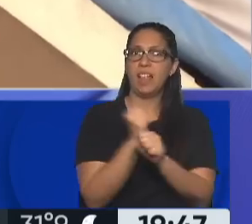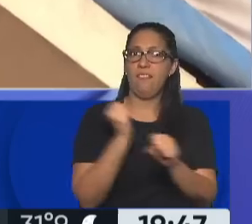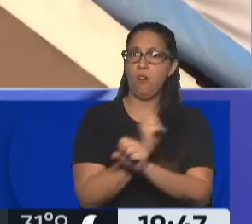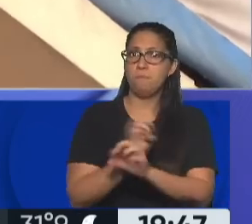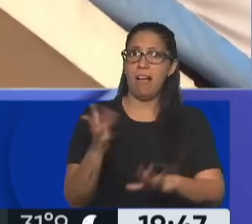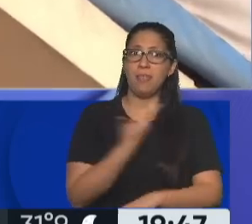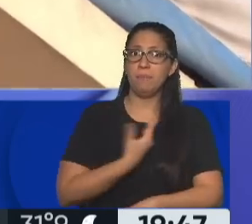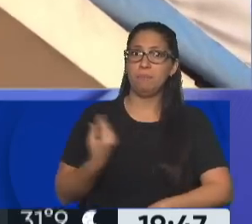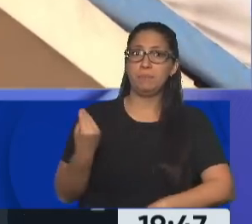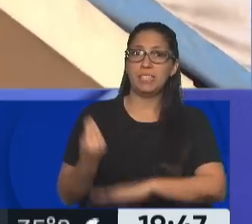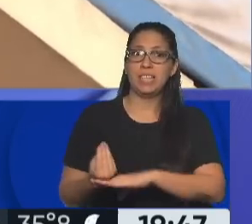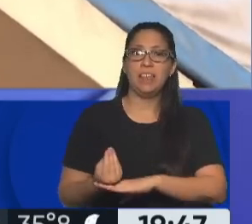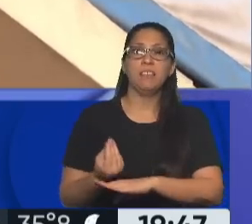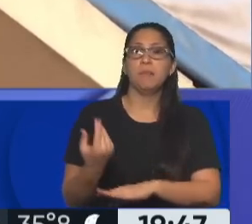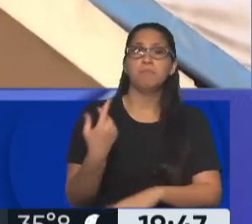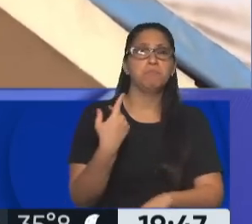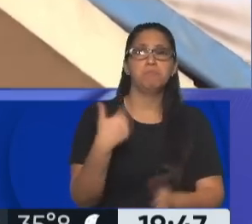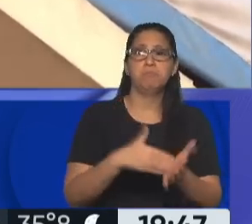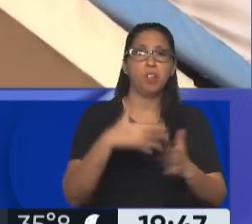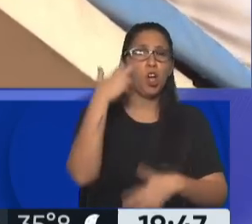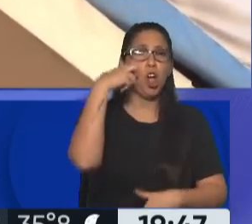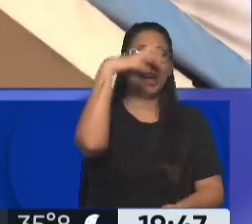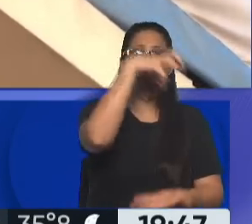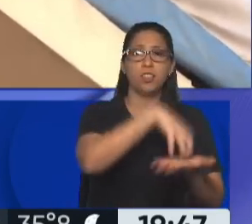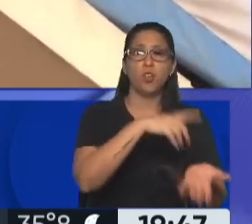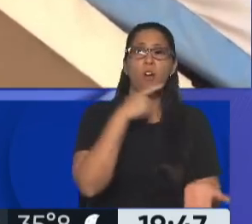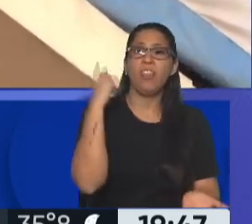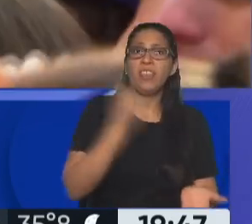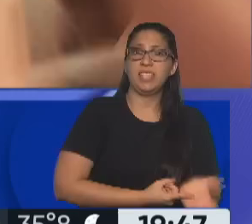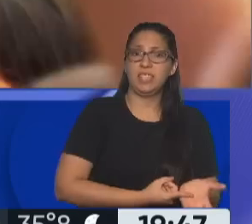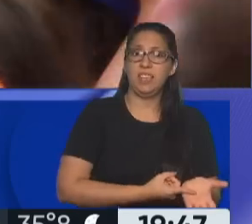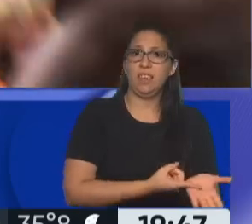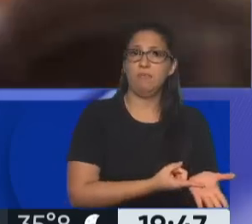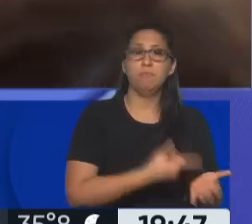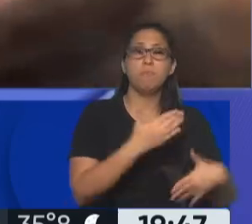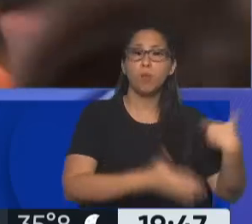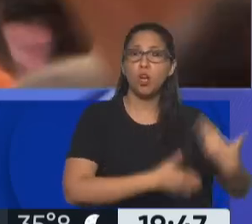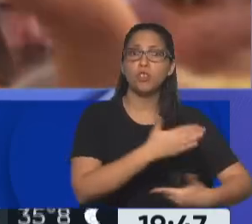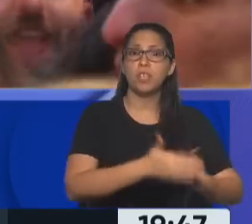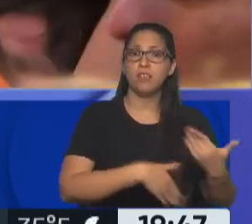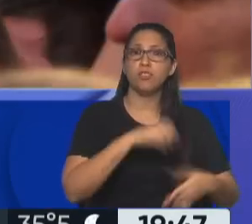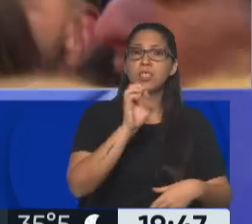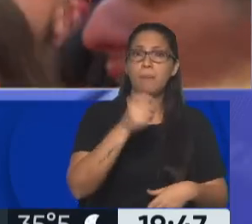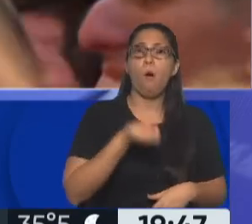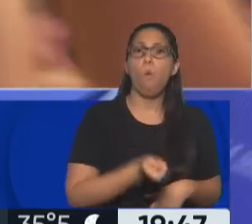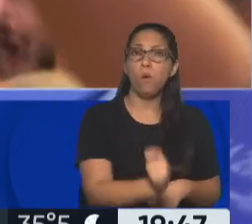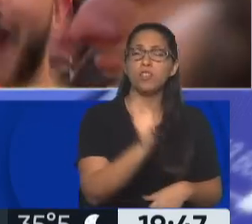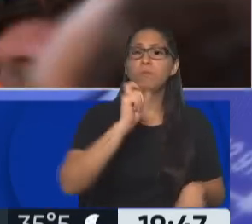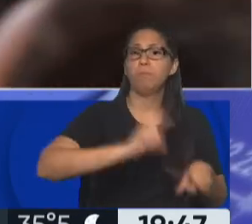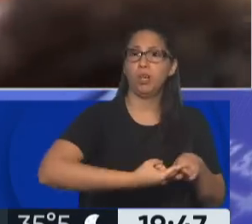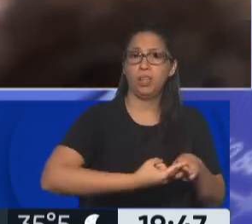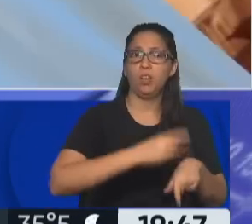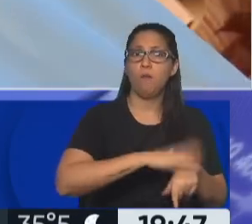de un presidente solo puede ser juzgado por el Congreso de la Nación a través del proceso constitucional de juicio político durante